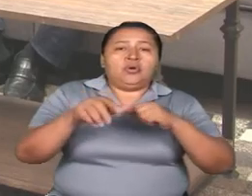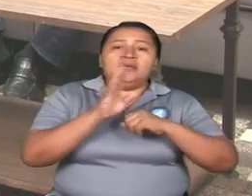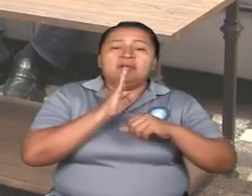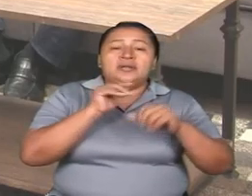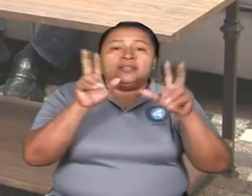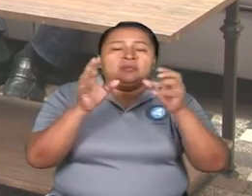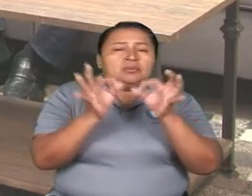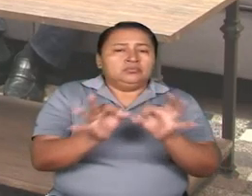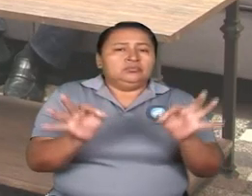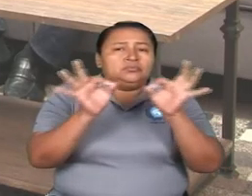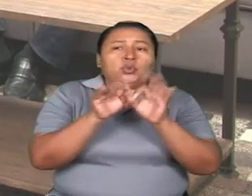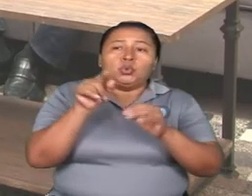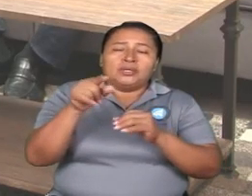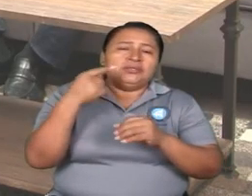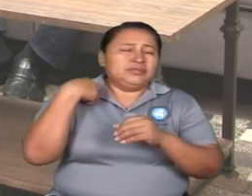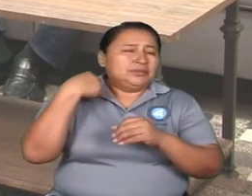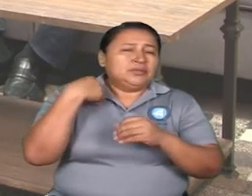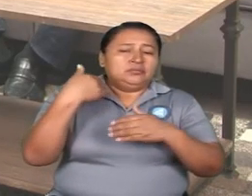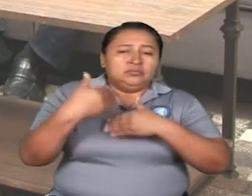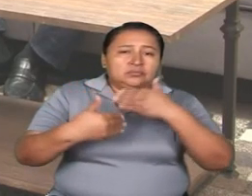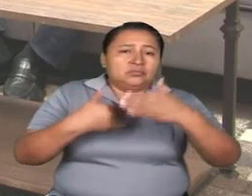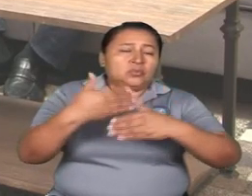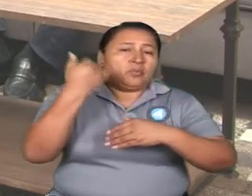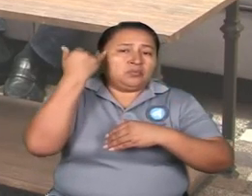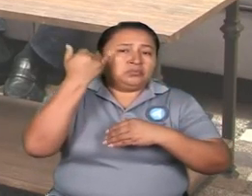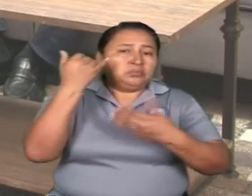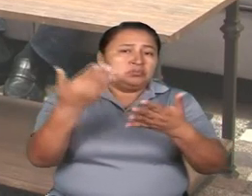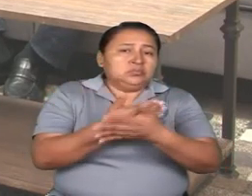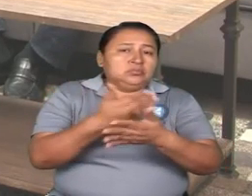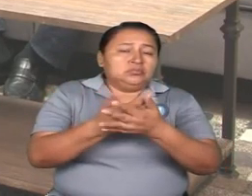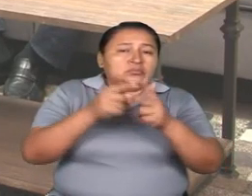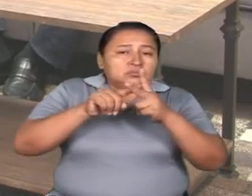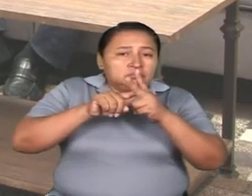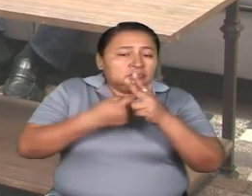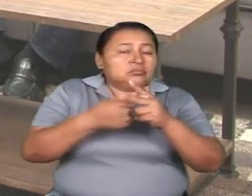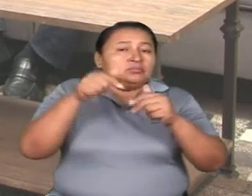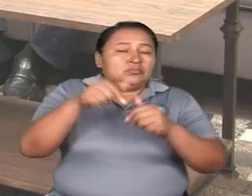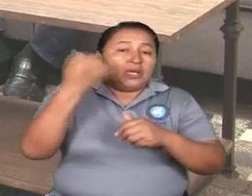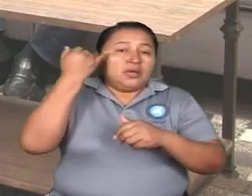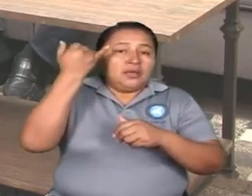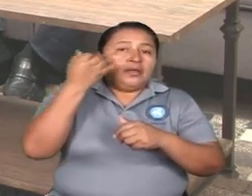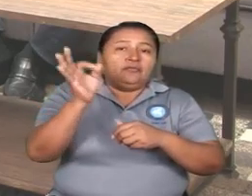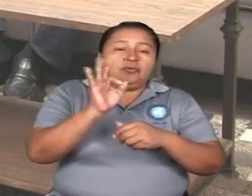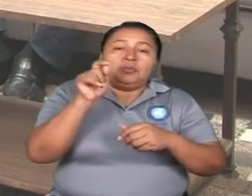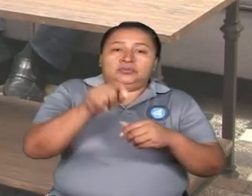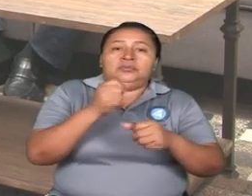del cual usted está inmerso desde el proceso de su creación, de su germen y de su idea y su confección.